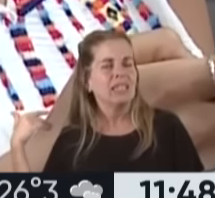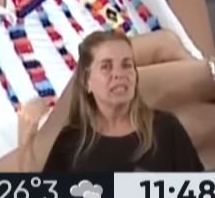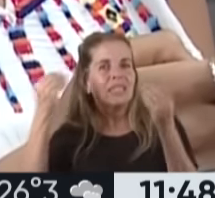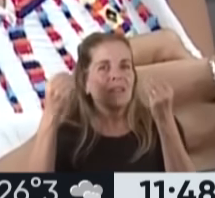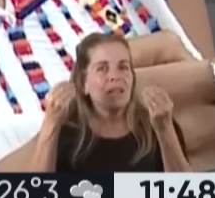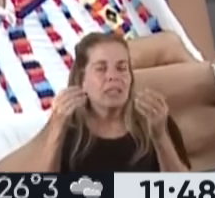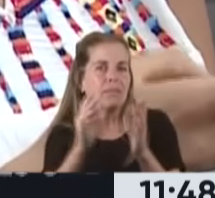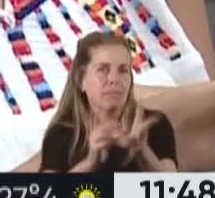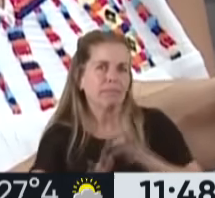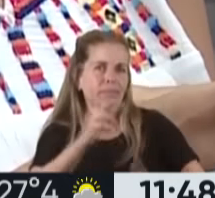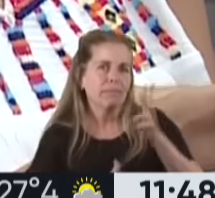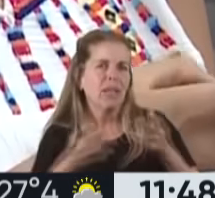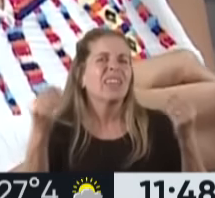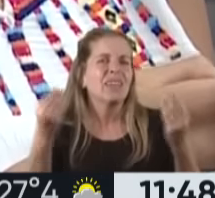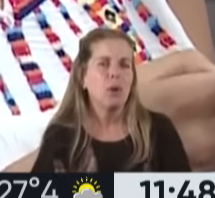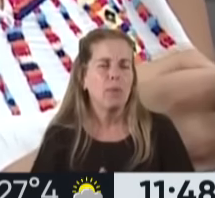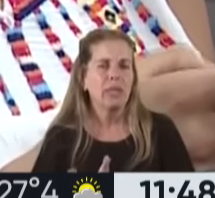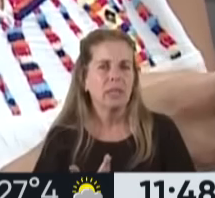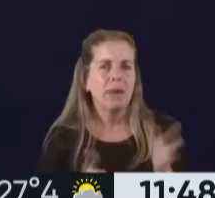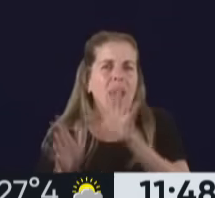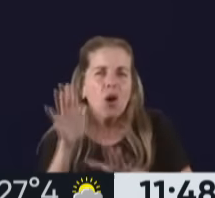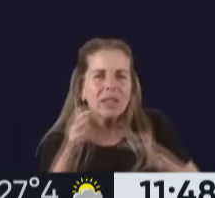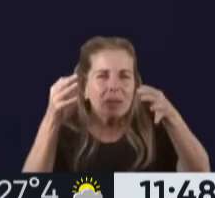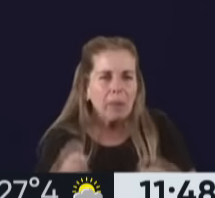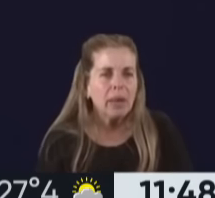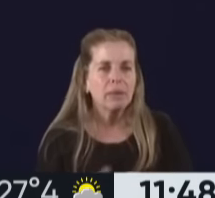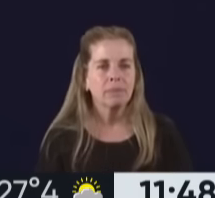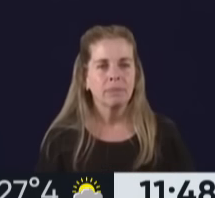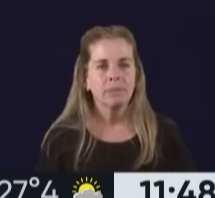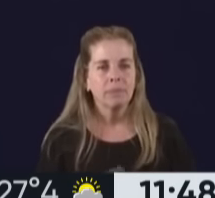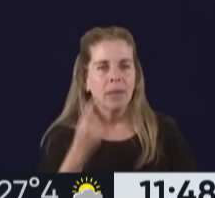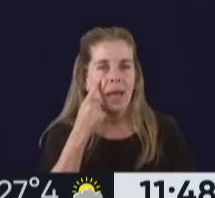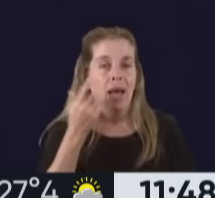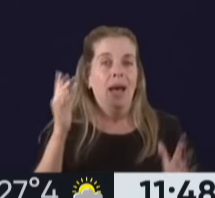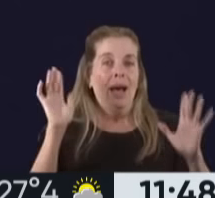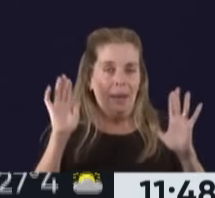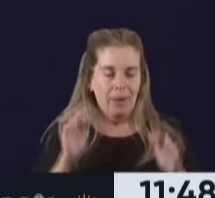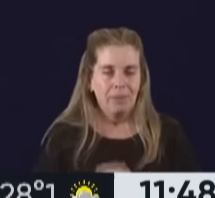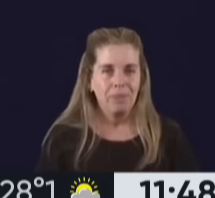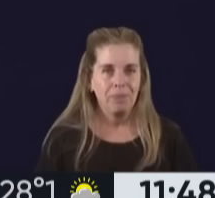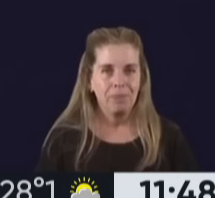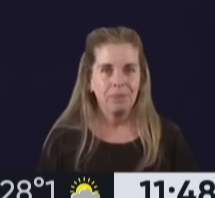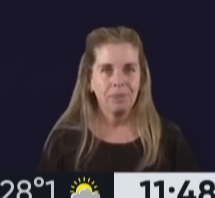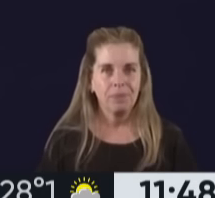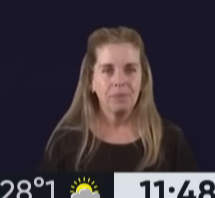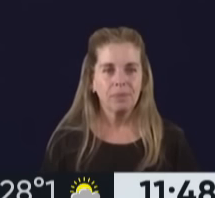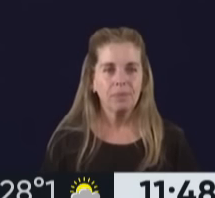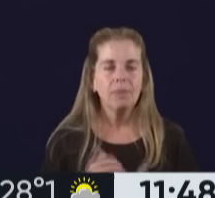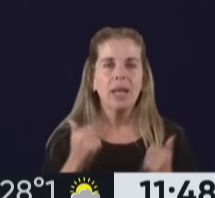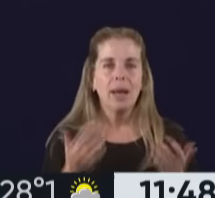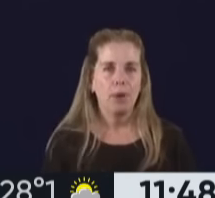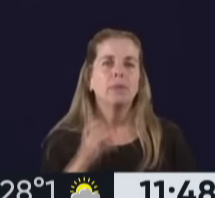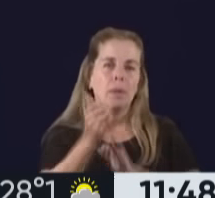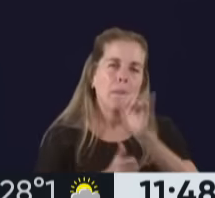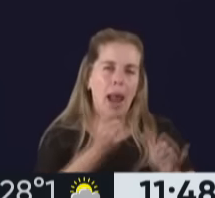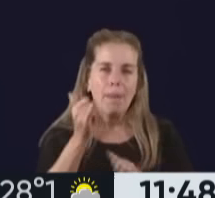alternativas está encontrando el gobierno para poder regularizar esa situación? Gracias. A ver, aprovecho para explayarme un poco más